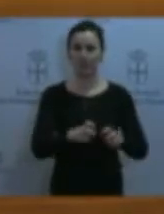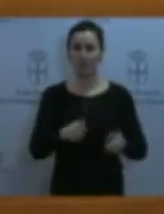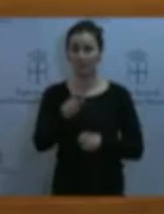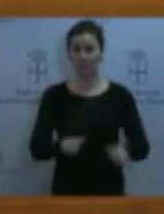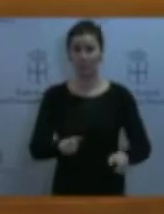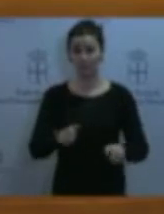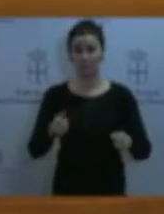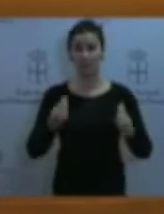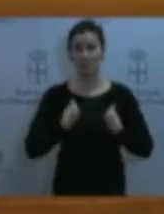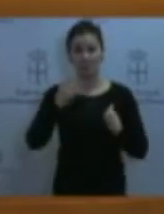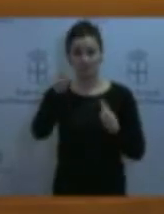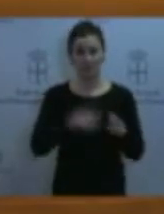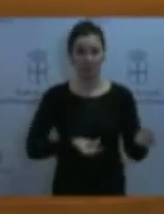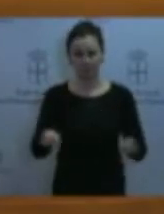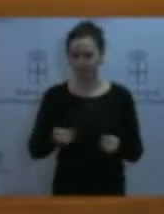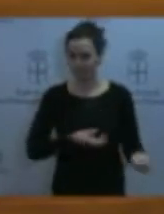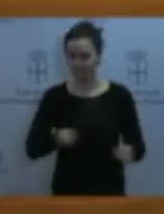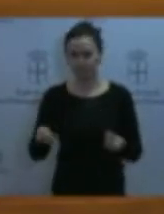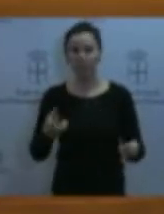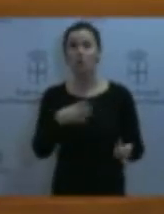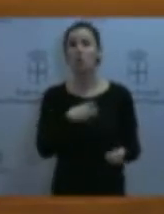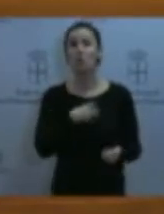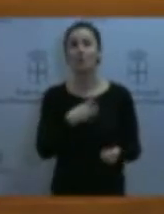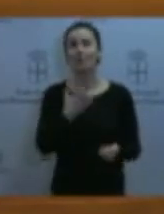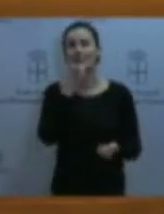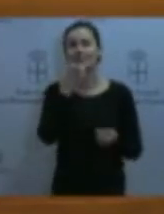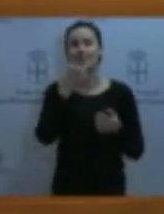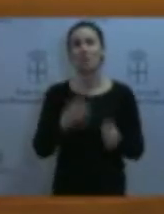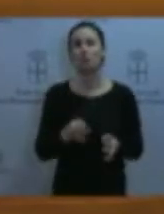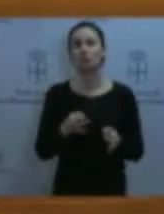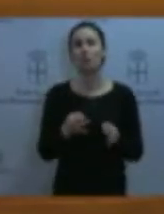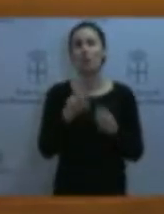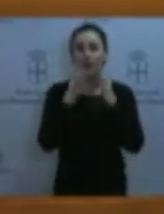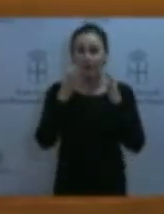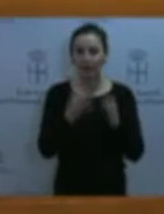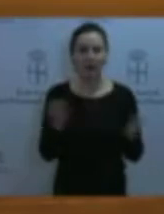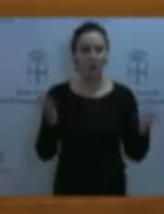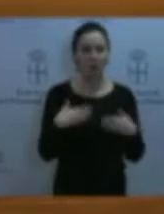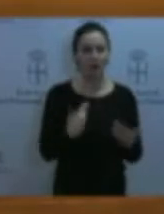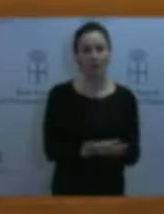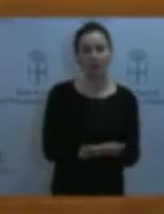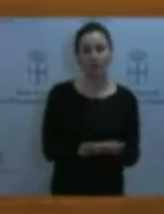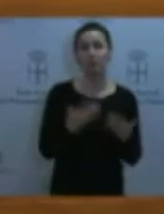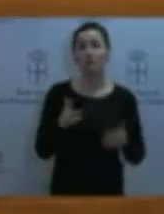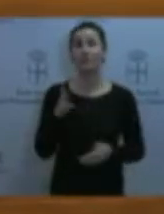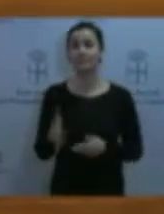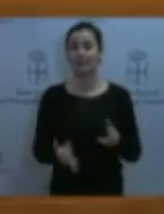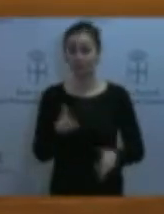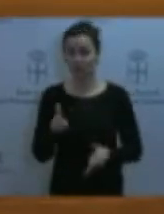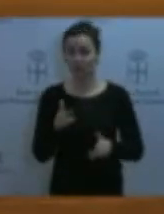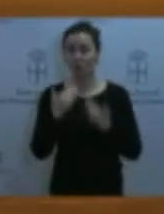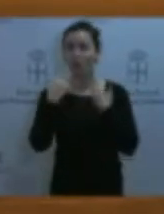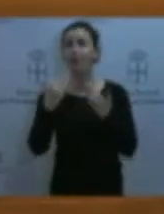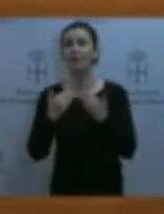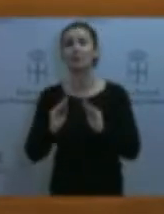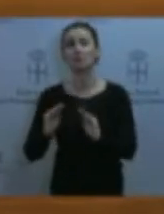sin una base documental. En el País Vasco, gracias al propio estatuto, ahora mismo están desarrollando unos estudios muy pormenorizados de